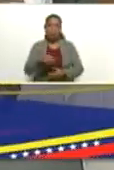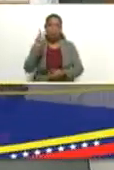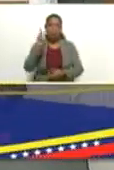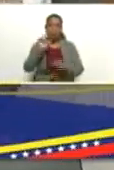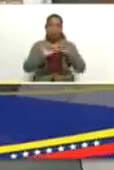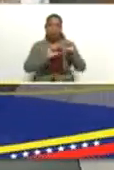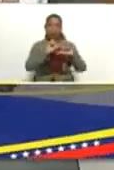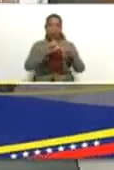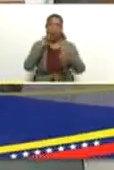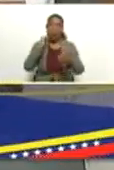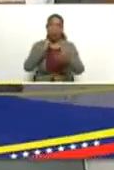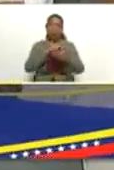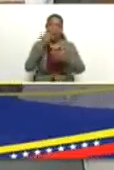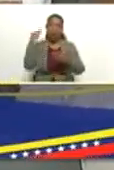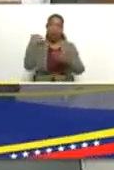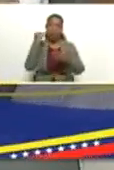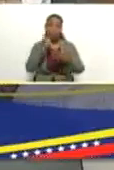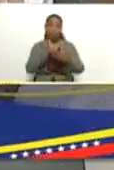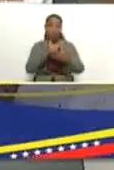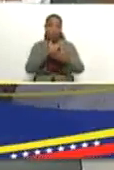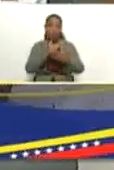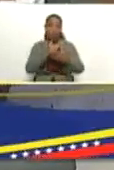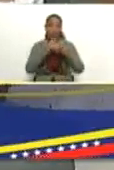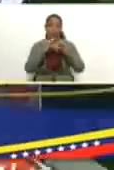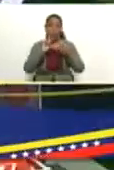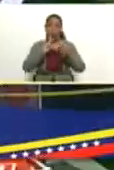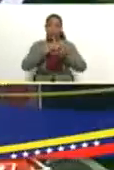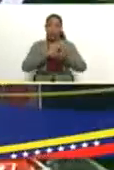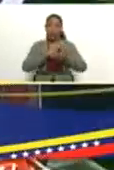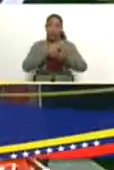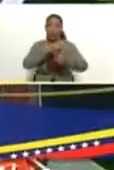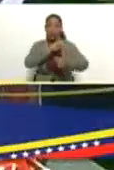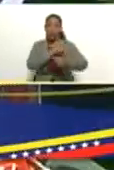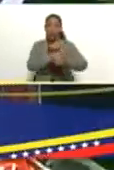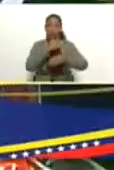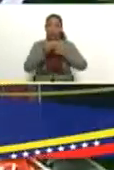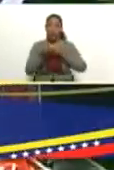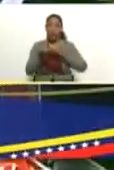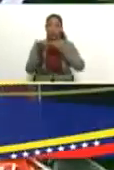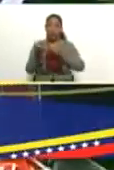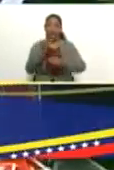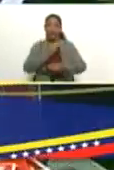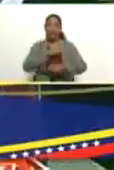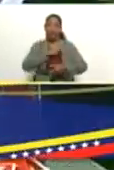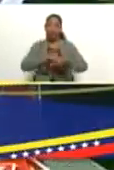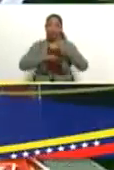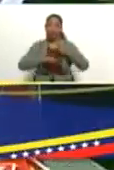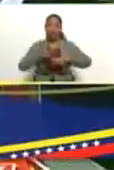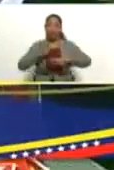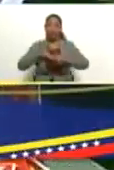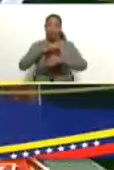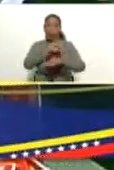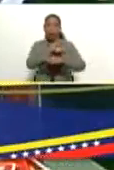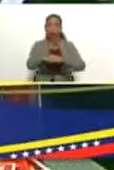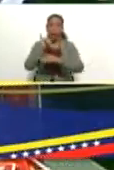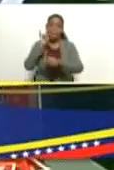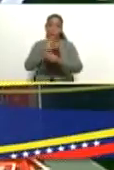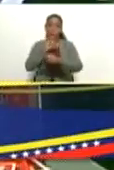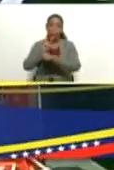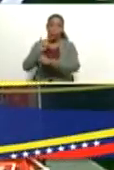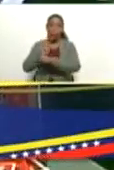traiciones, de demagogia. Todo el que llegaba al poder era con ofertas falsas, como hacen ahora los precandidatos